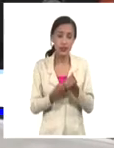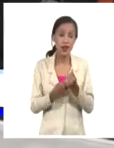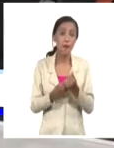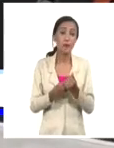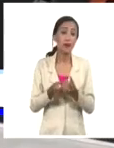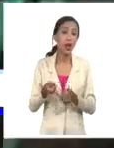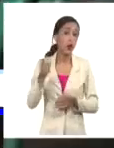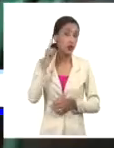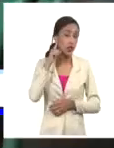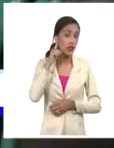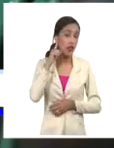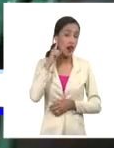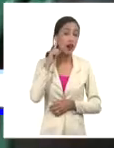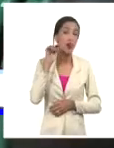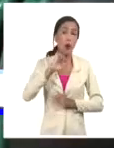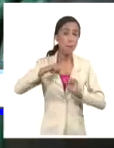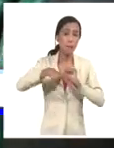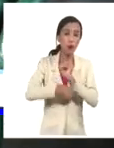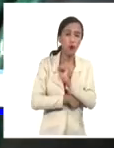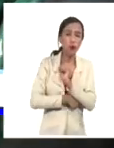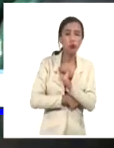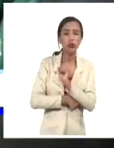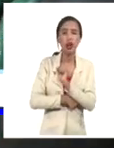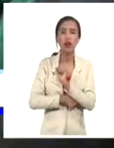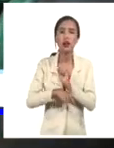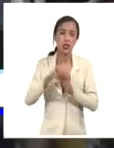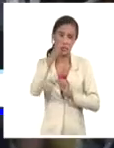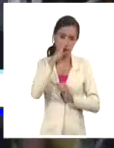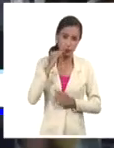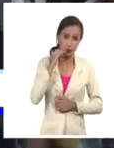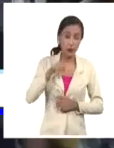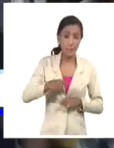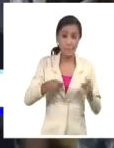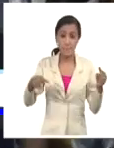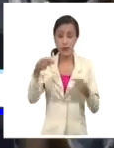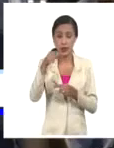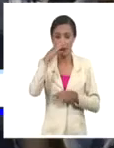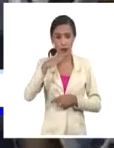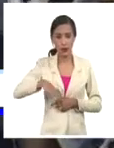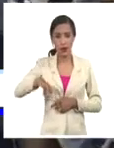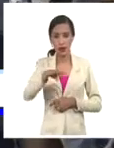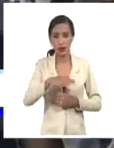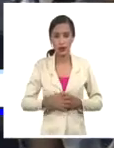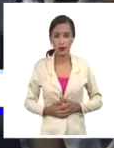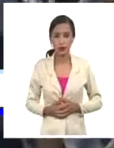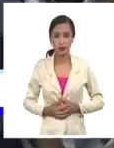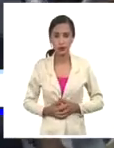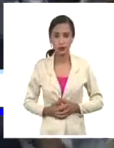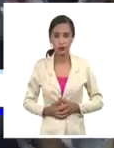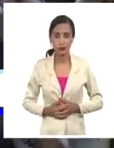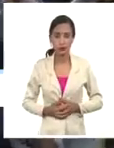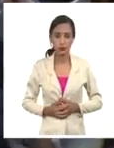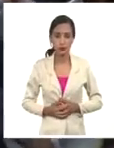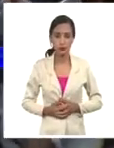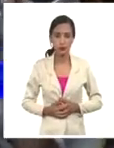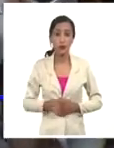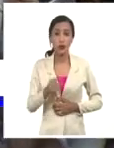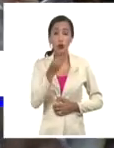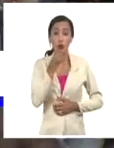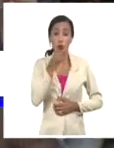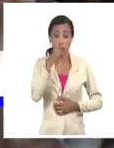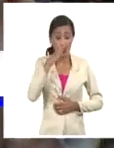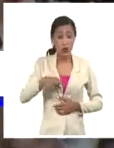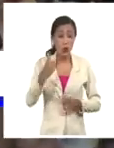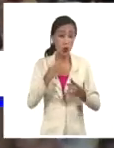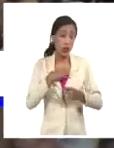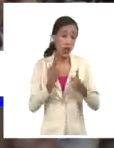auditiva severa y profunda, fundamentalmente en niños. Porque esto es muy humano, fíjense, que esto permite que un grupo de niños que han nacido con